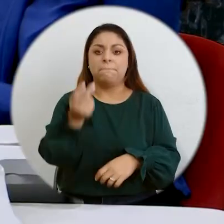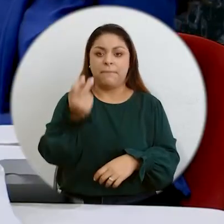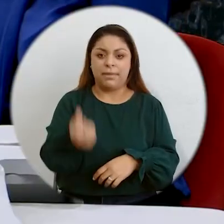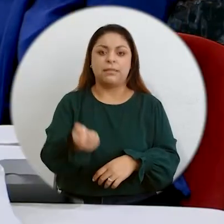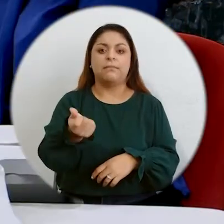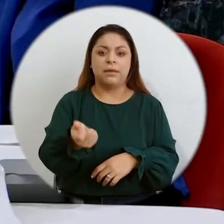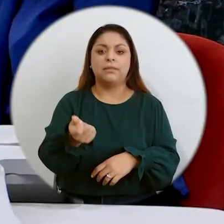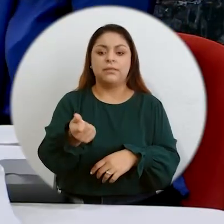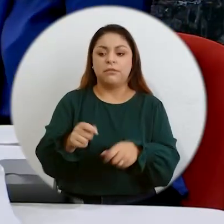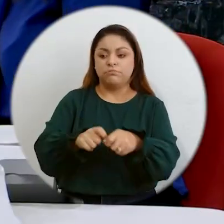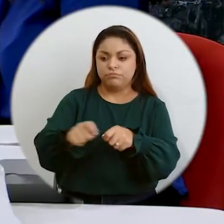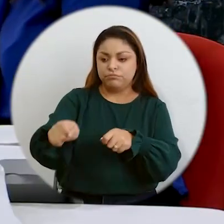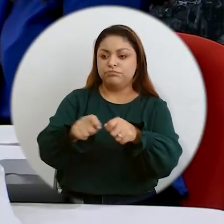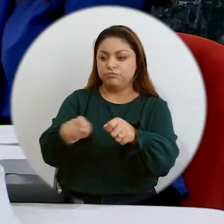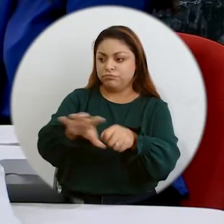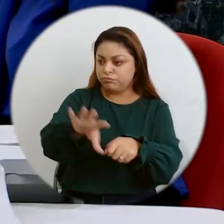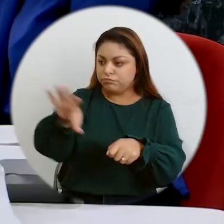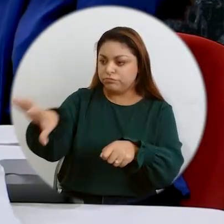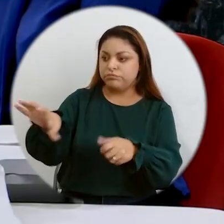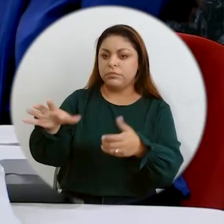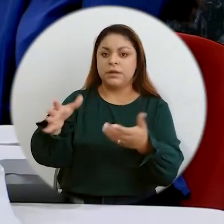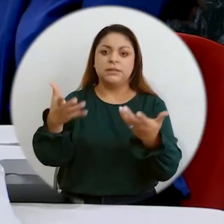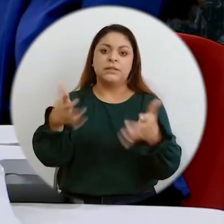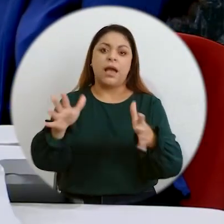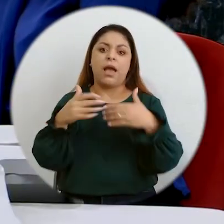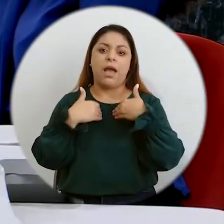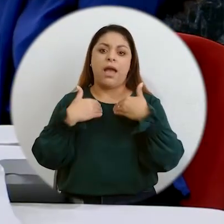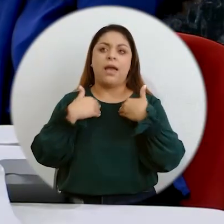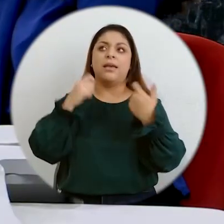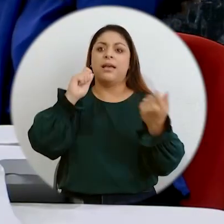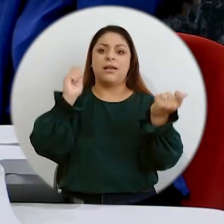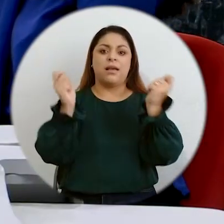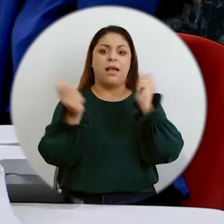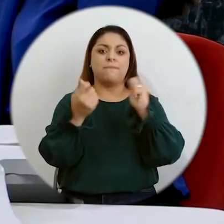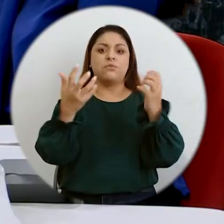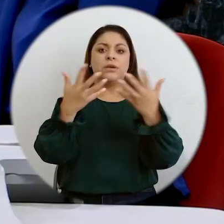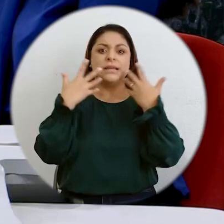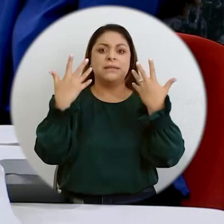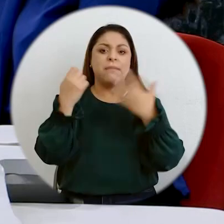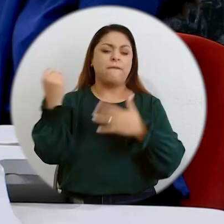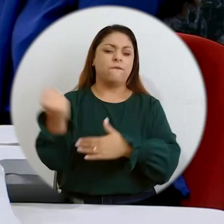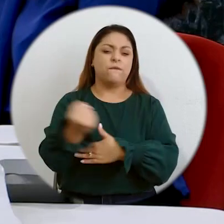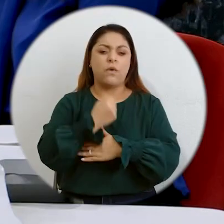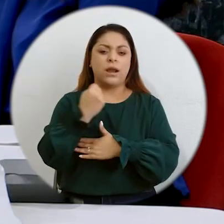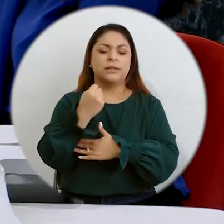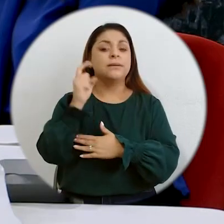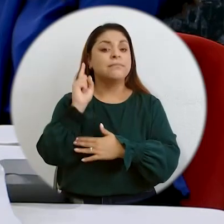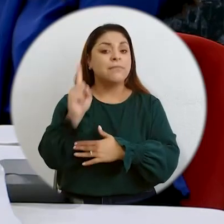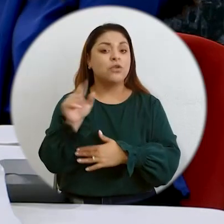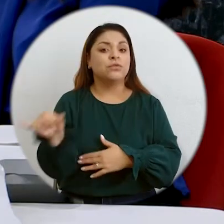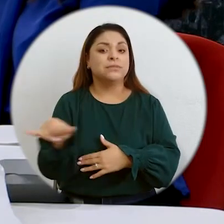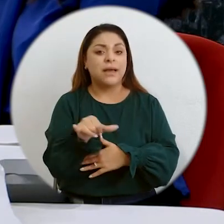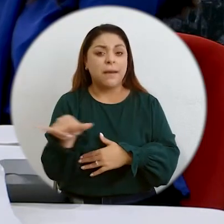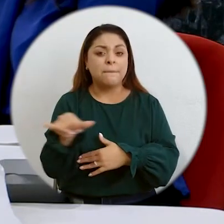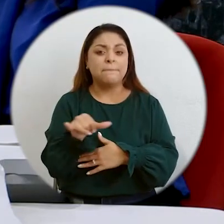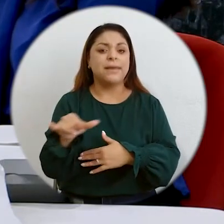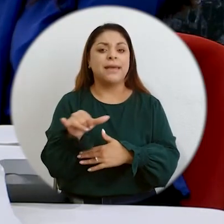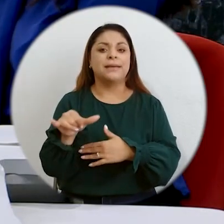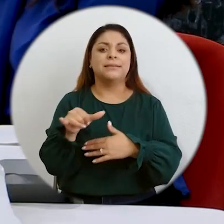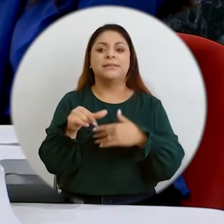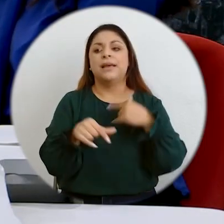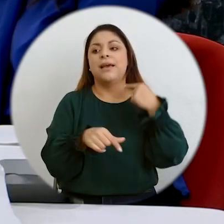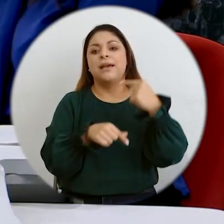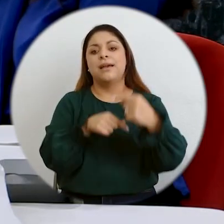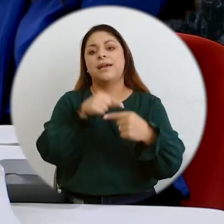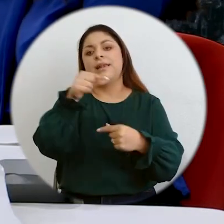inmediata, ya estamos experimentando cambios climáticos fuertes, pero también a nivel